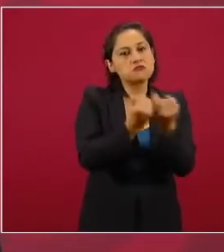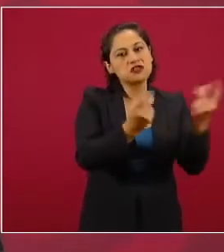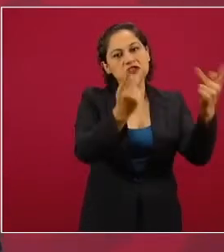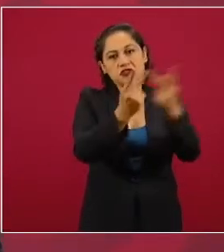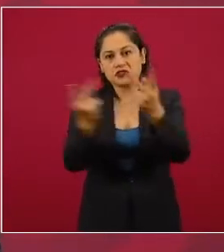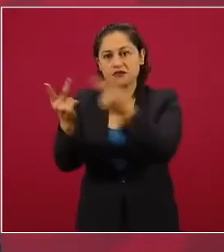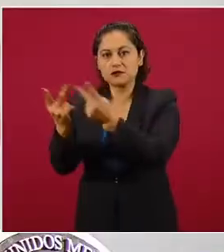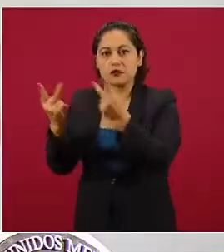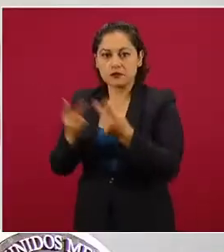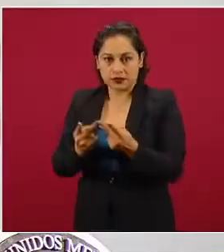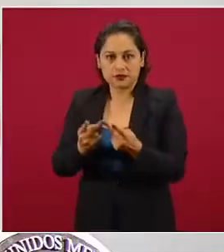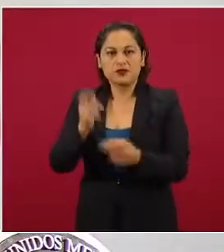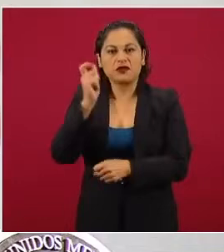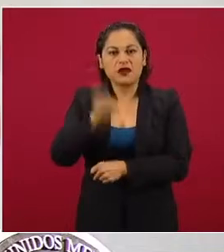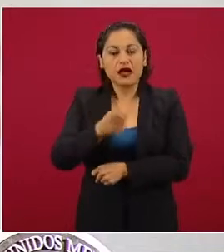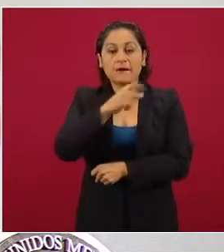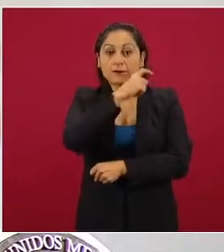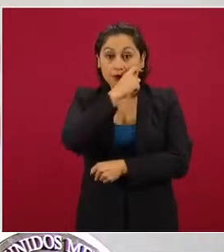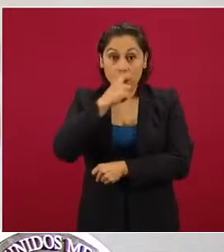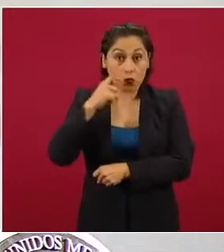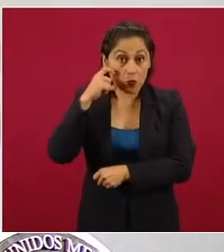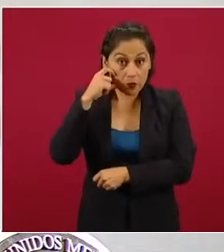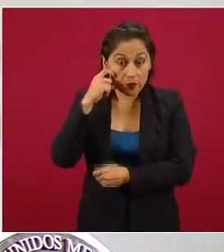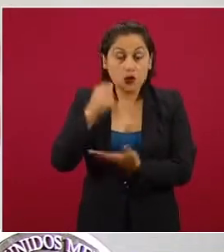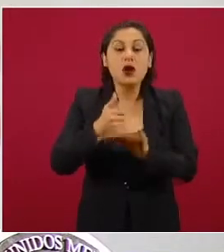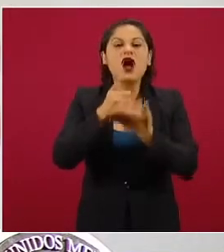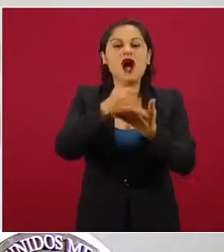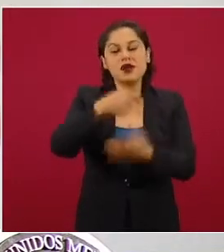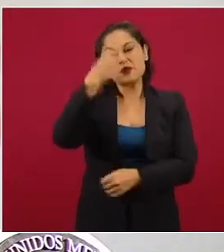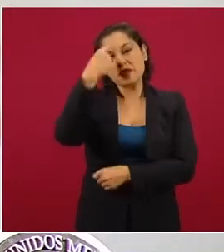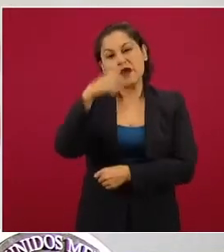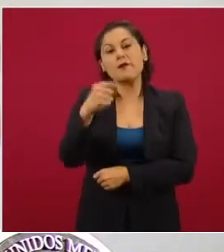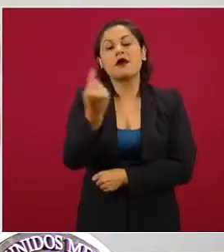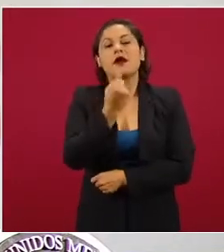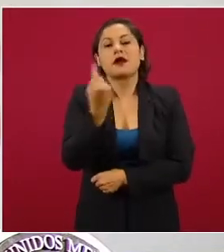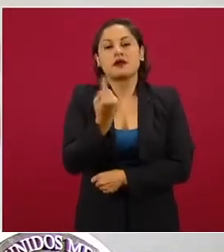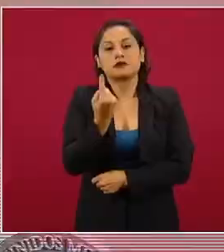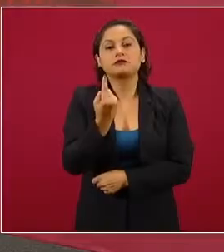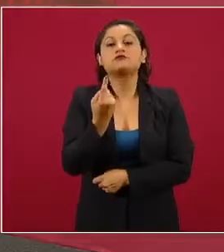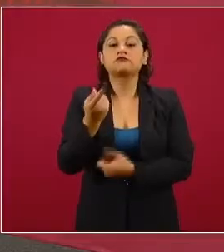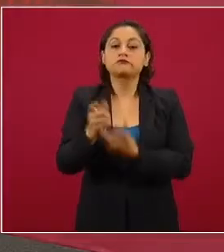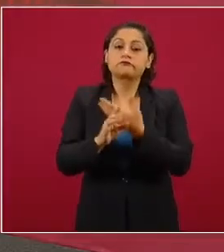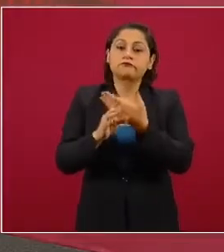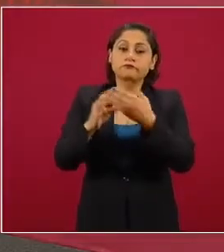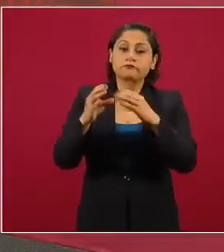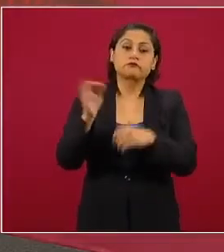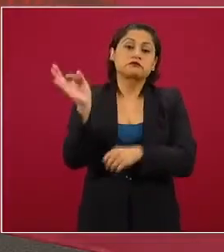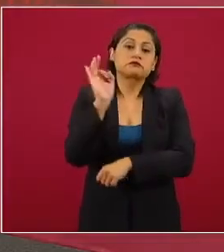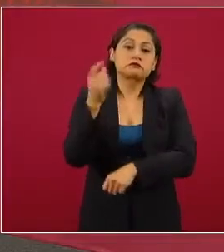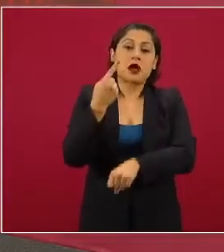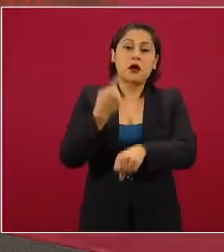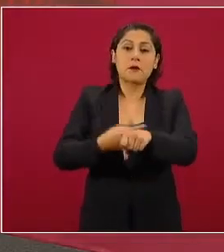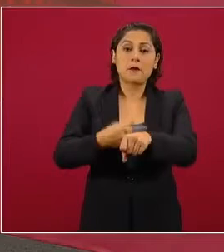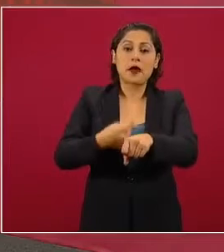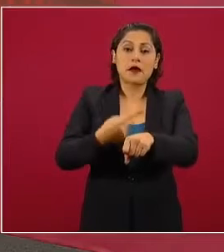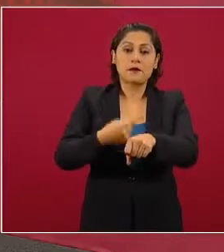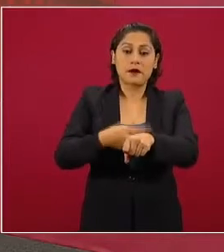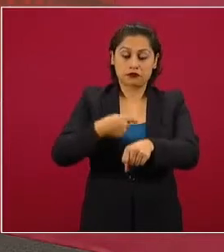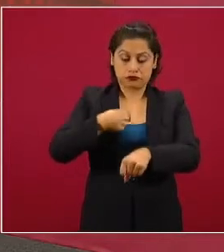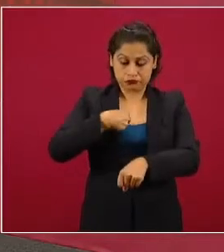probabilidad de que los virus salgan de la vía respiratoria de una persona enferma. El cubrebocas no tiene una